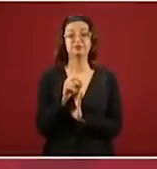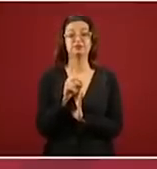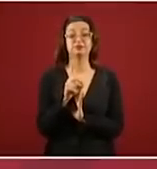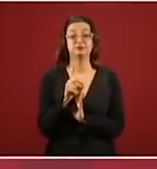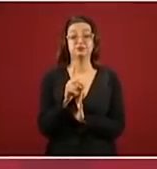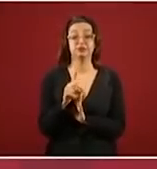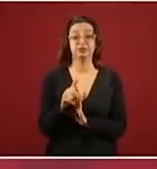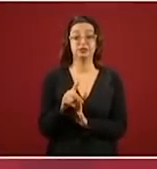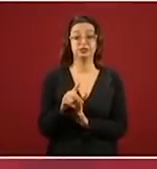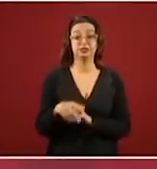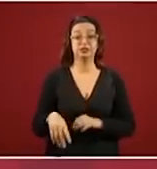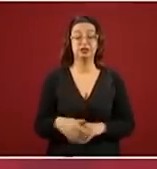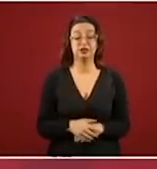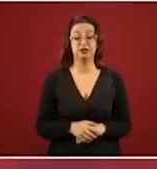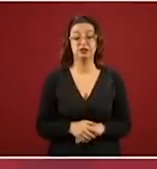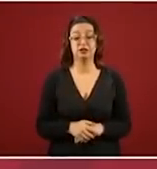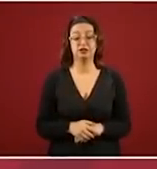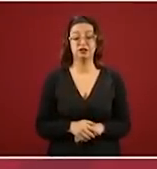o sea